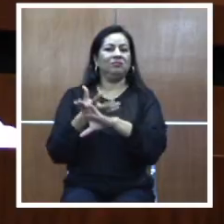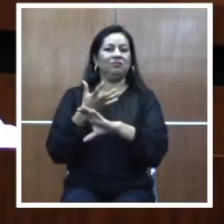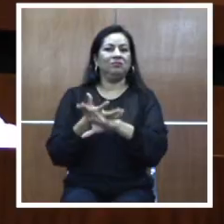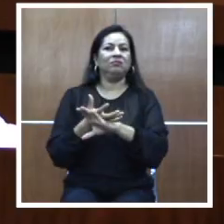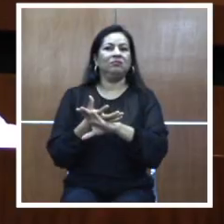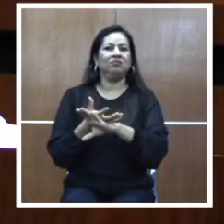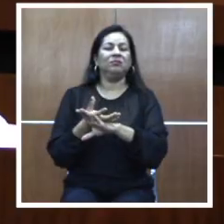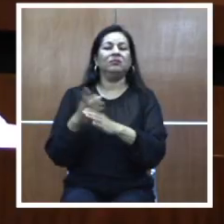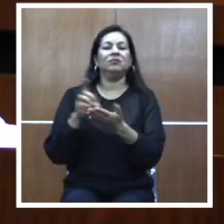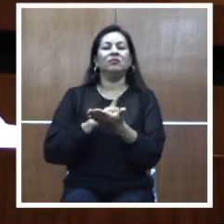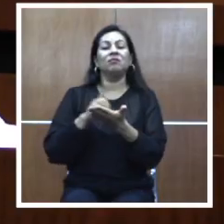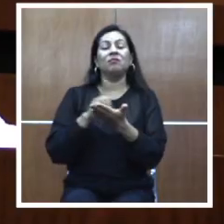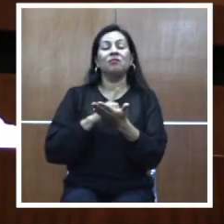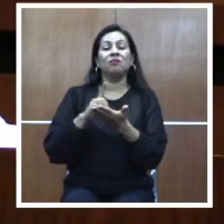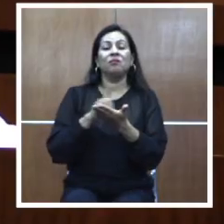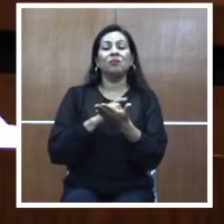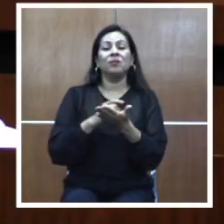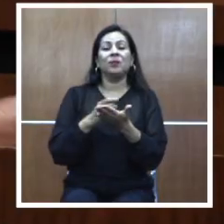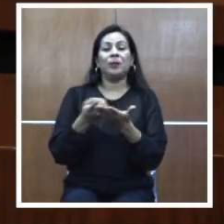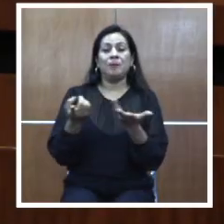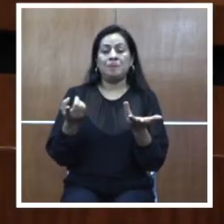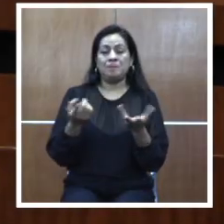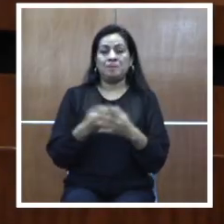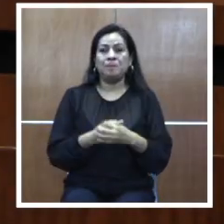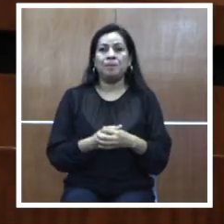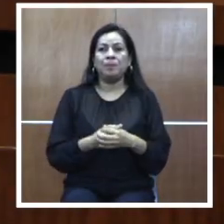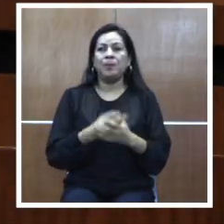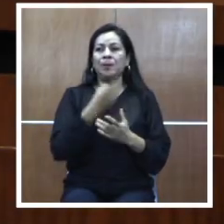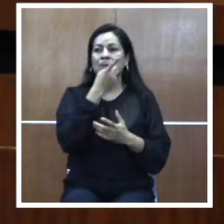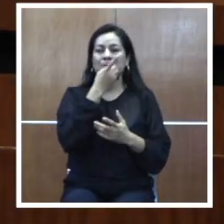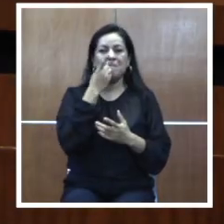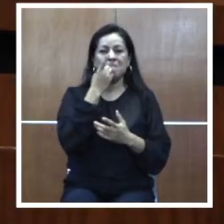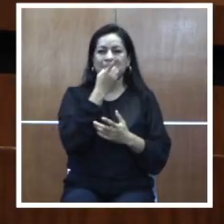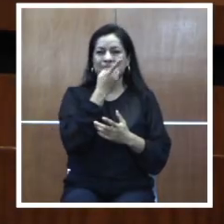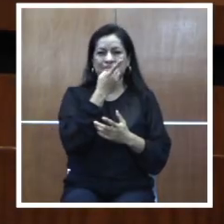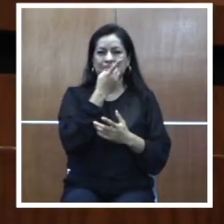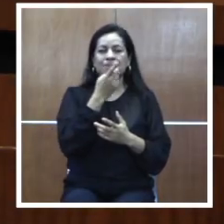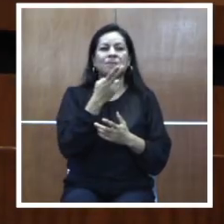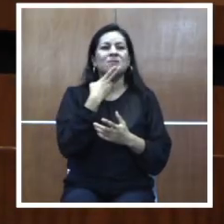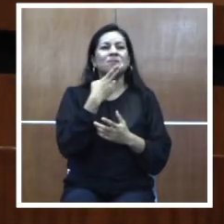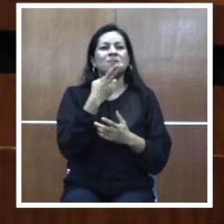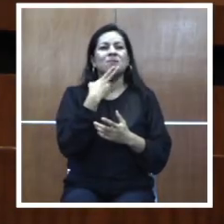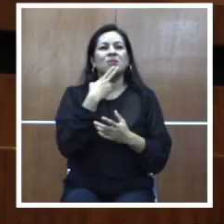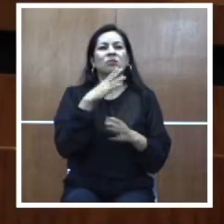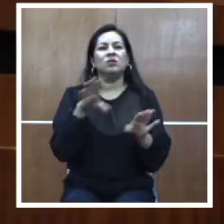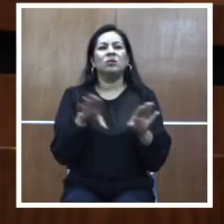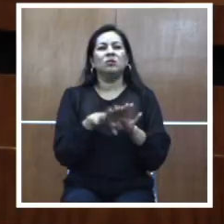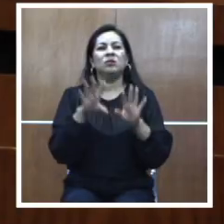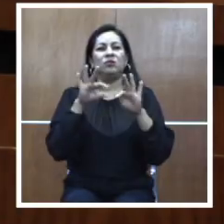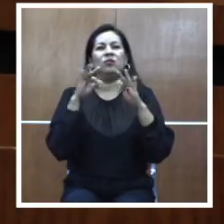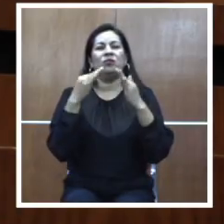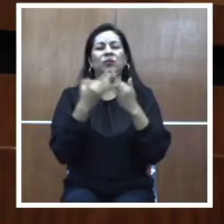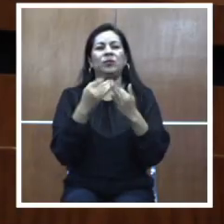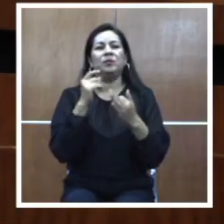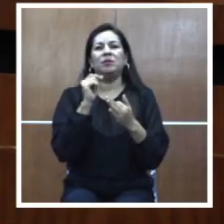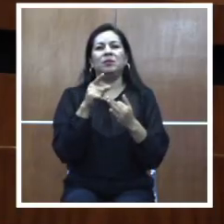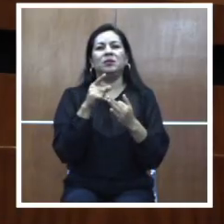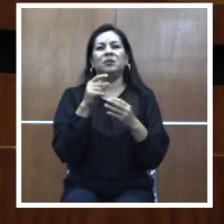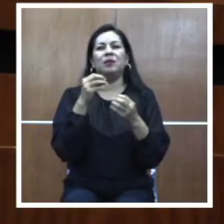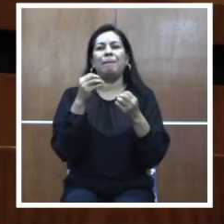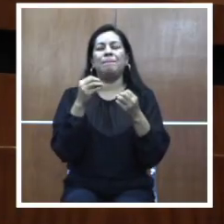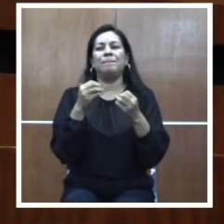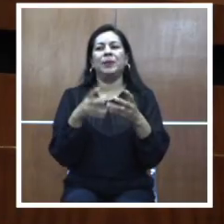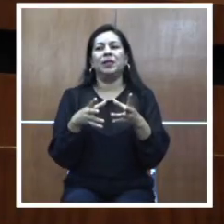de adicción, y también la utiliza como pretexto la